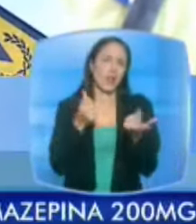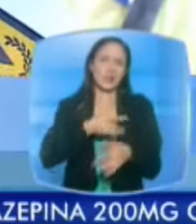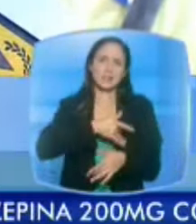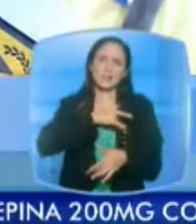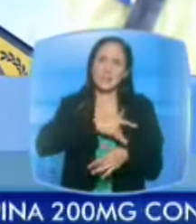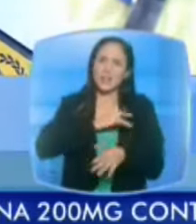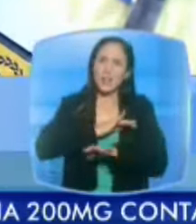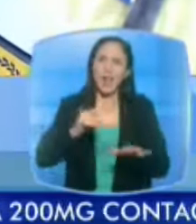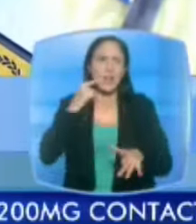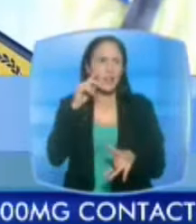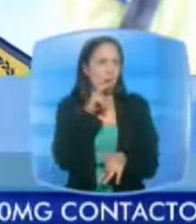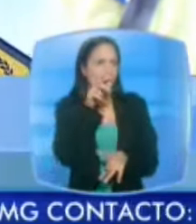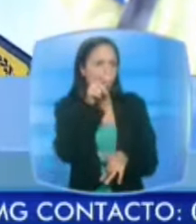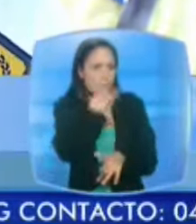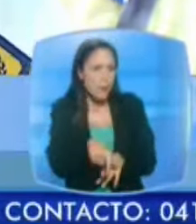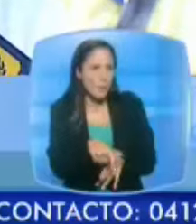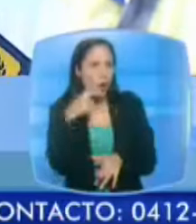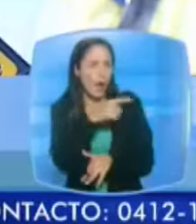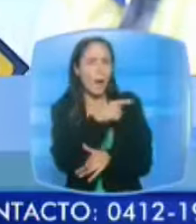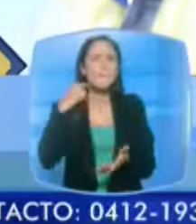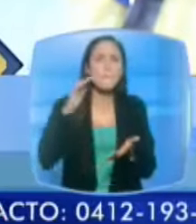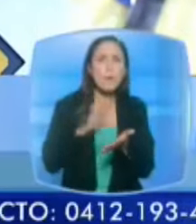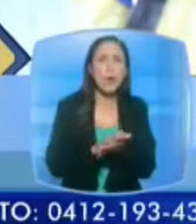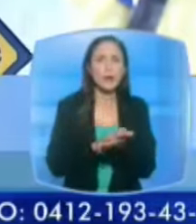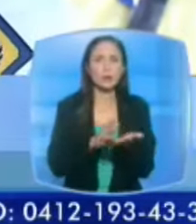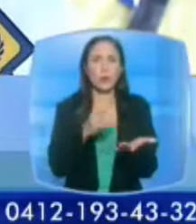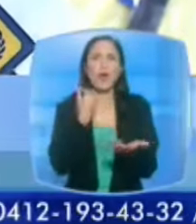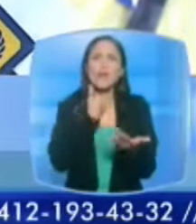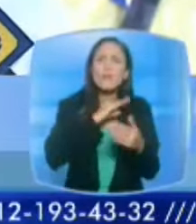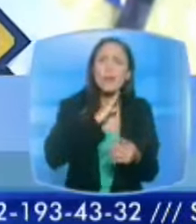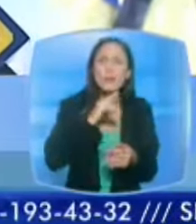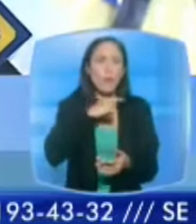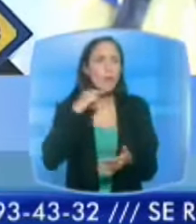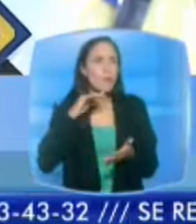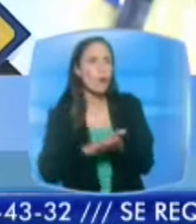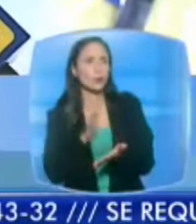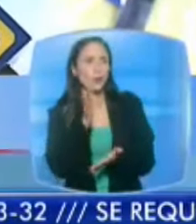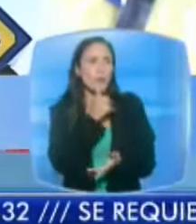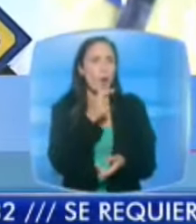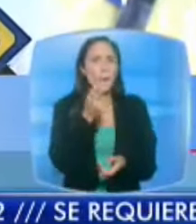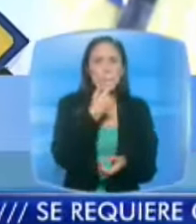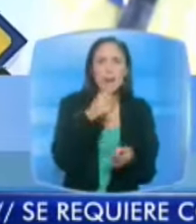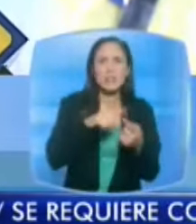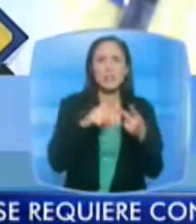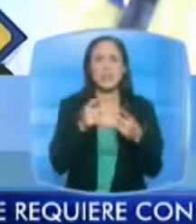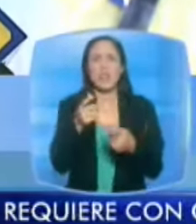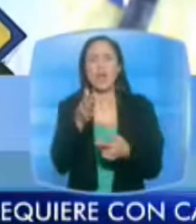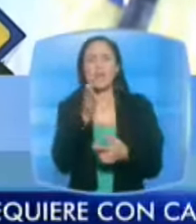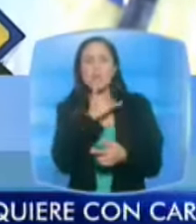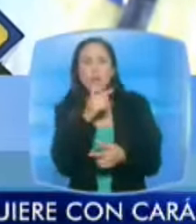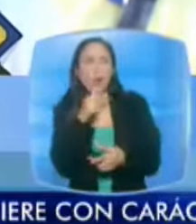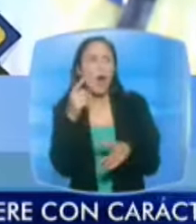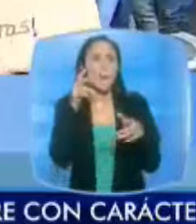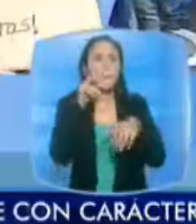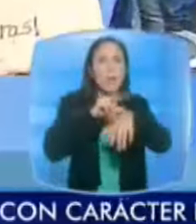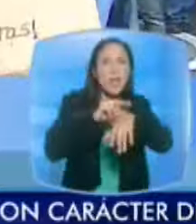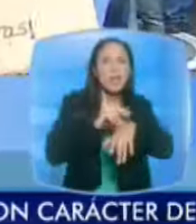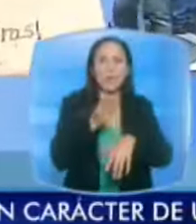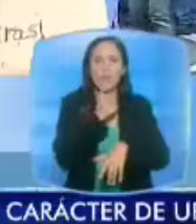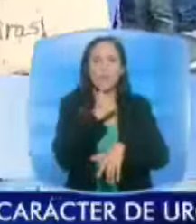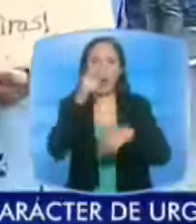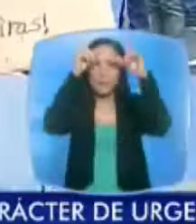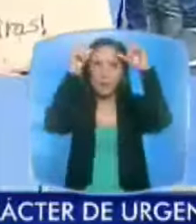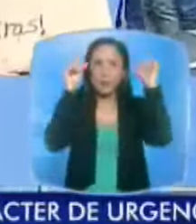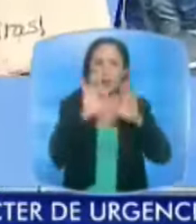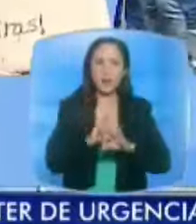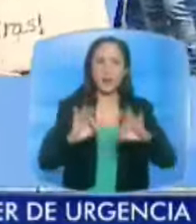morir nuestros pacientes porque no tenemos insumos y porque no tenemos personal, porque nadie va a seguir trabajando de gratis. Los